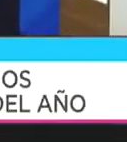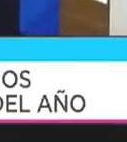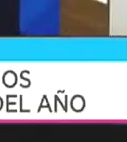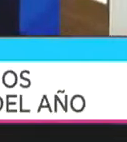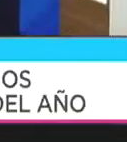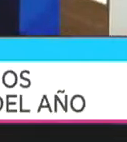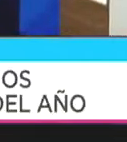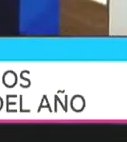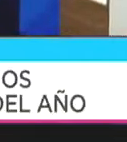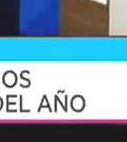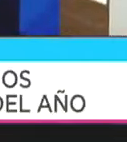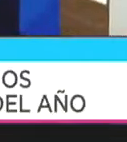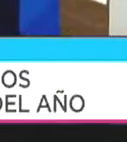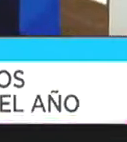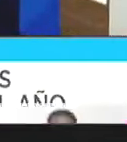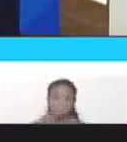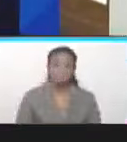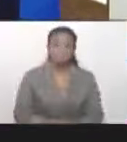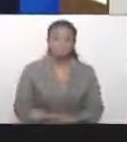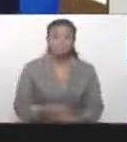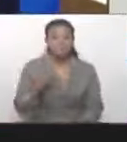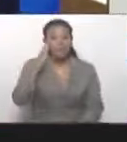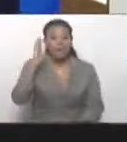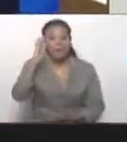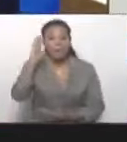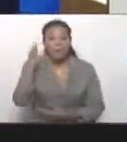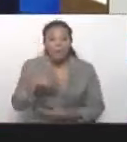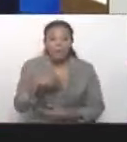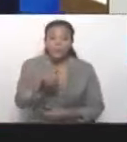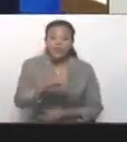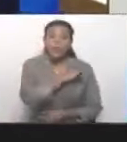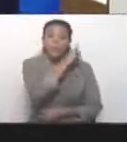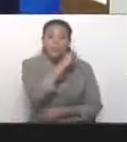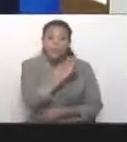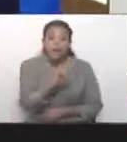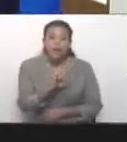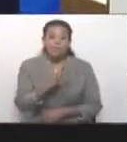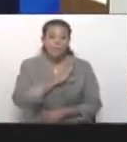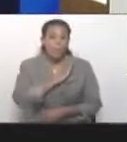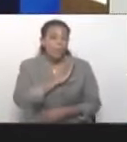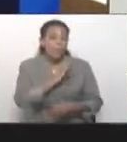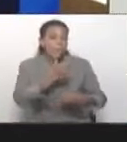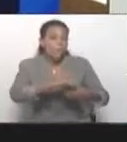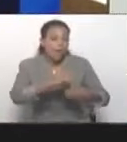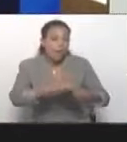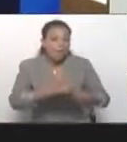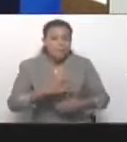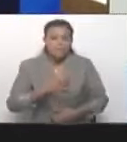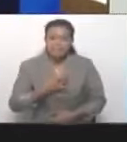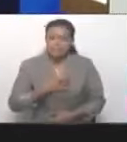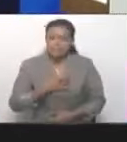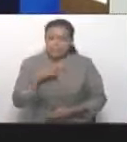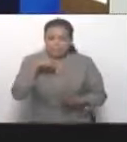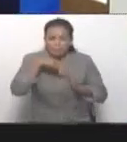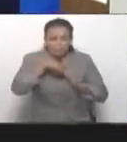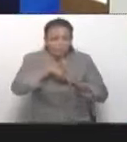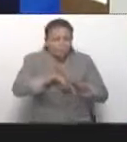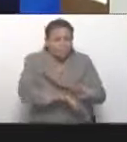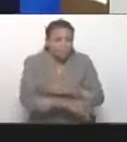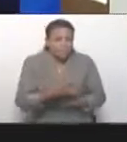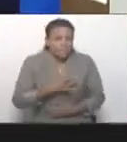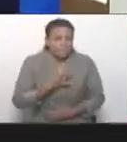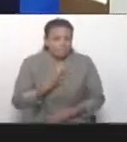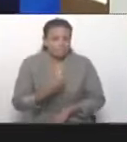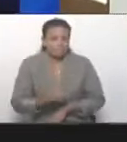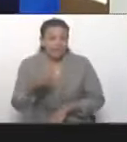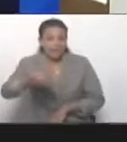Mira, yo sé que ustedes como zulianos, como maravinos, tienen que sentir a profundidad la gaita, pero uno la